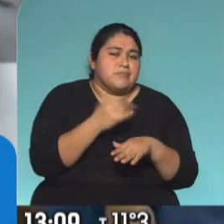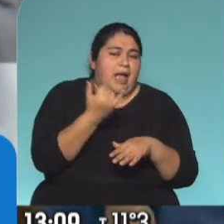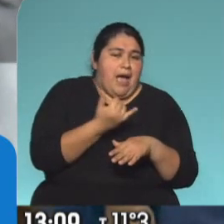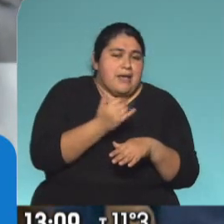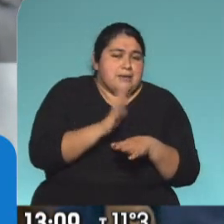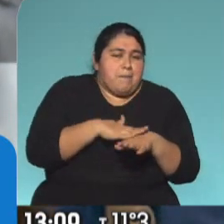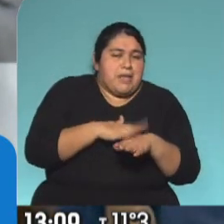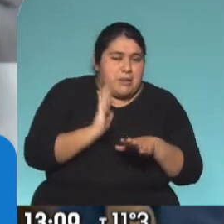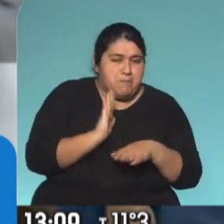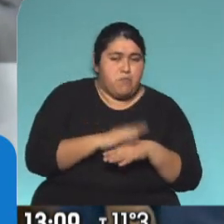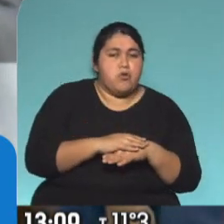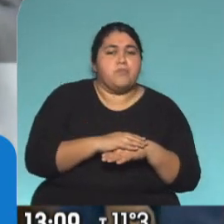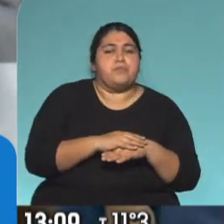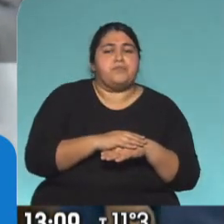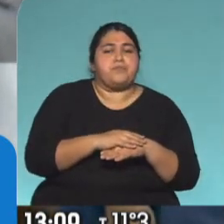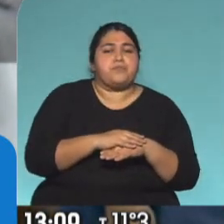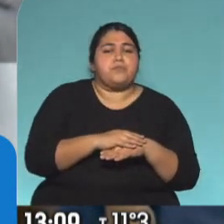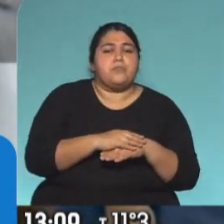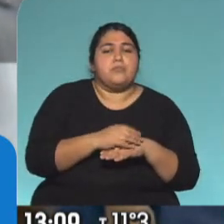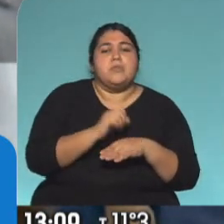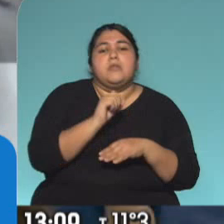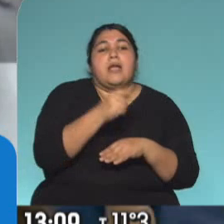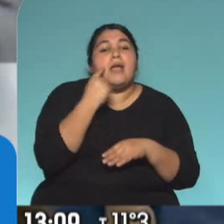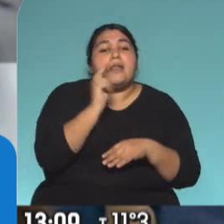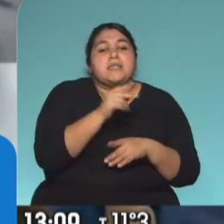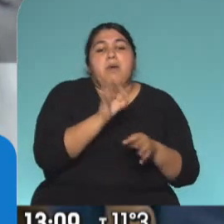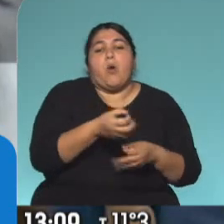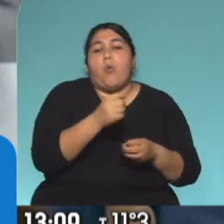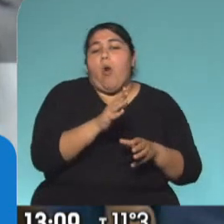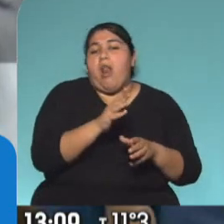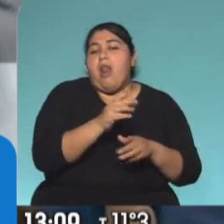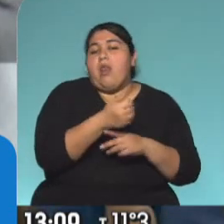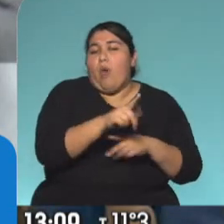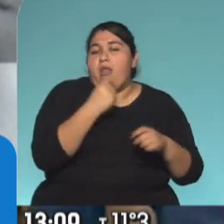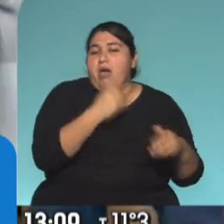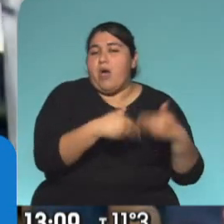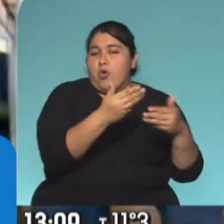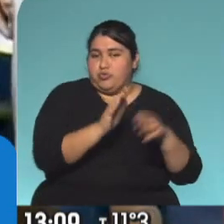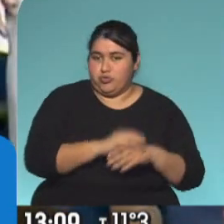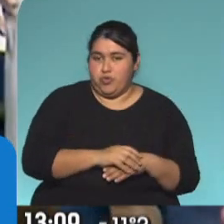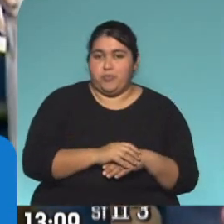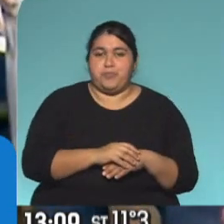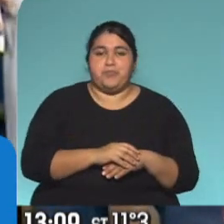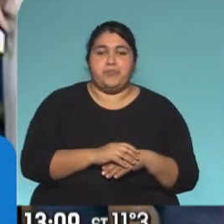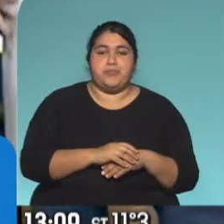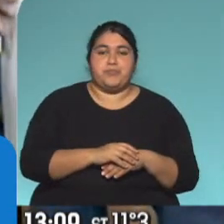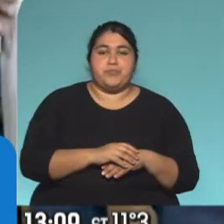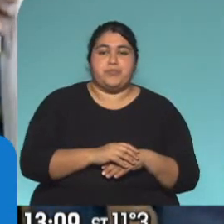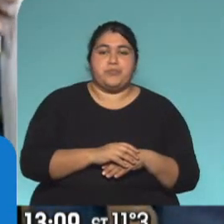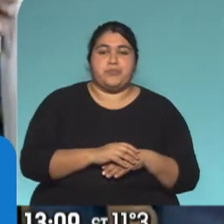he has, there's no way to predict what his course will be. It will literally be a day-by-day thing.